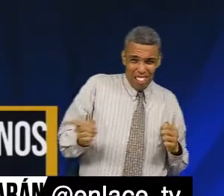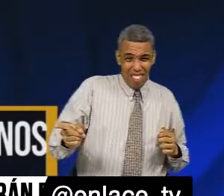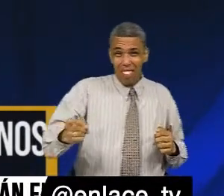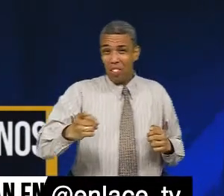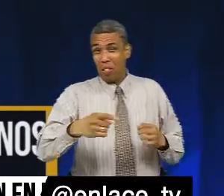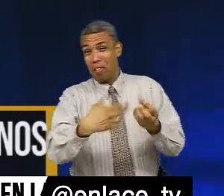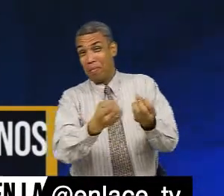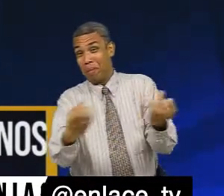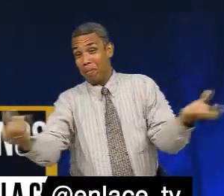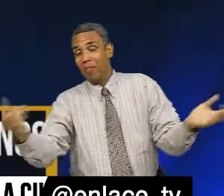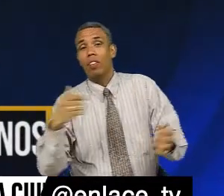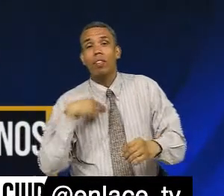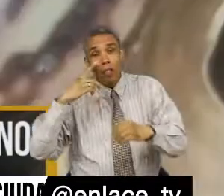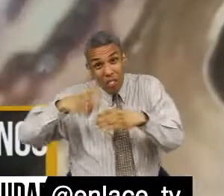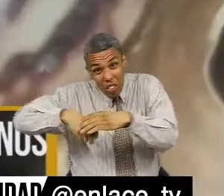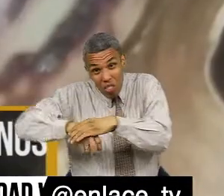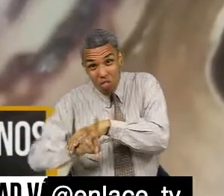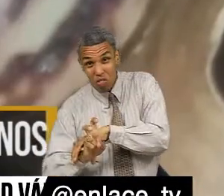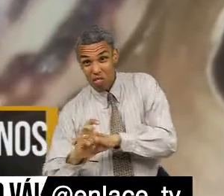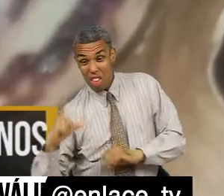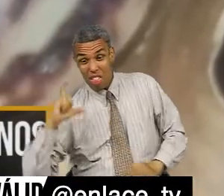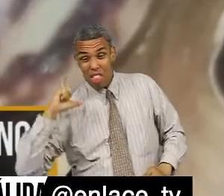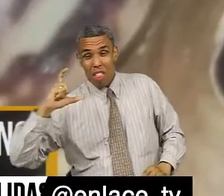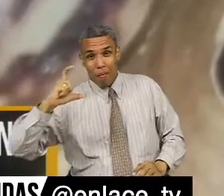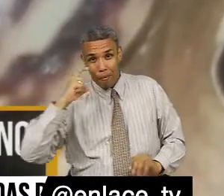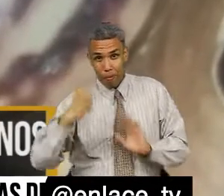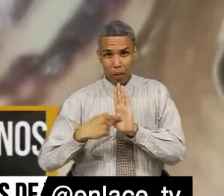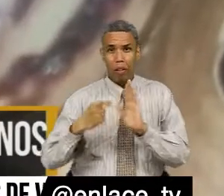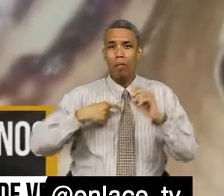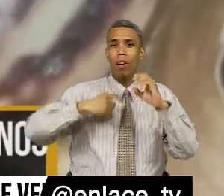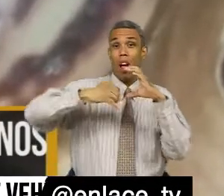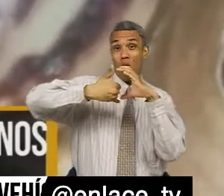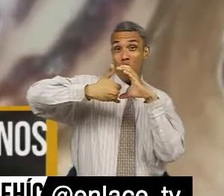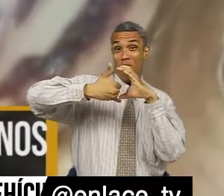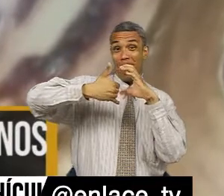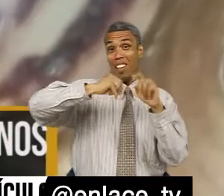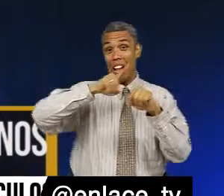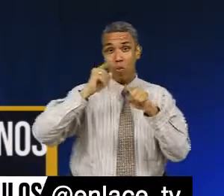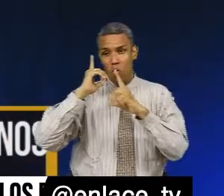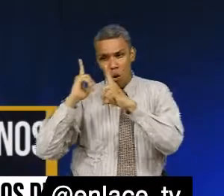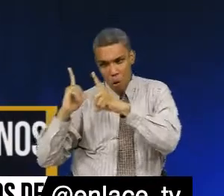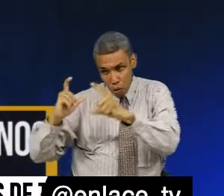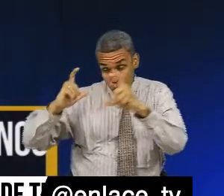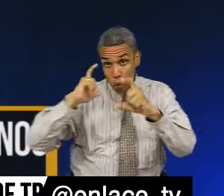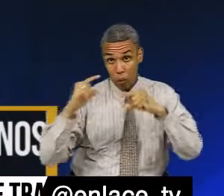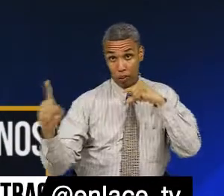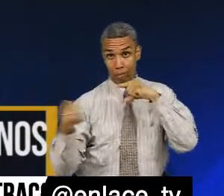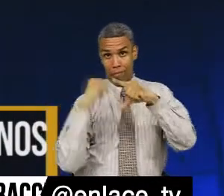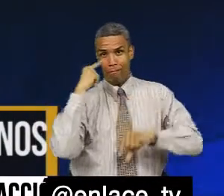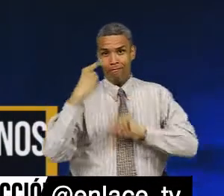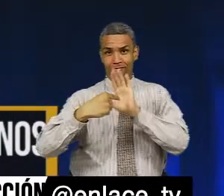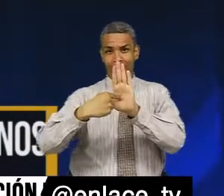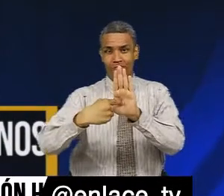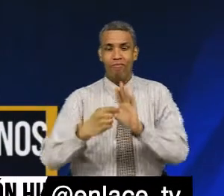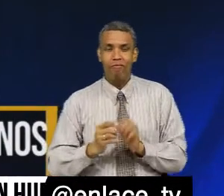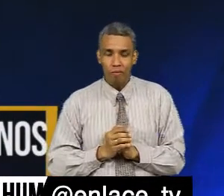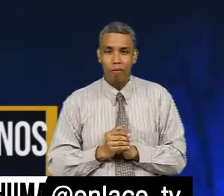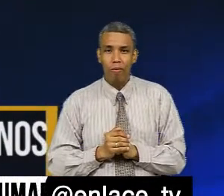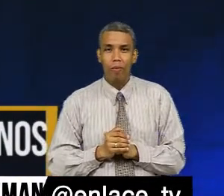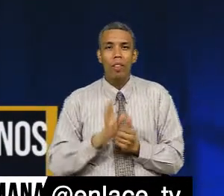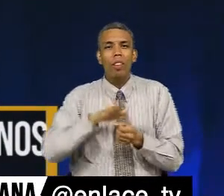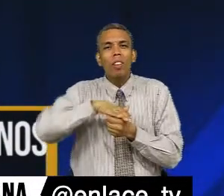son africanizados. Así lo dieron a conocer a través del WhatsApp de Enlace Televisión. Según lo informado por el reportero ciudadano, la problemática en Lagos